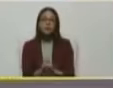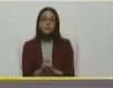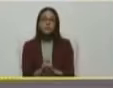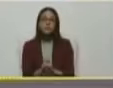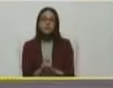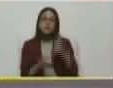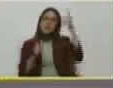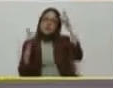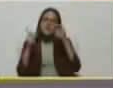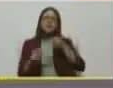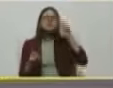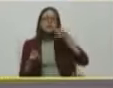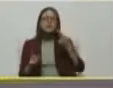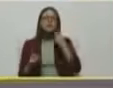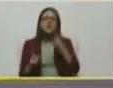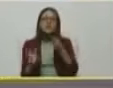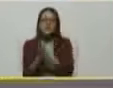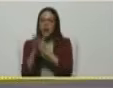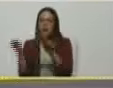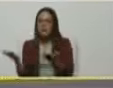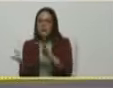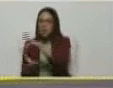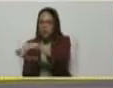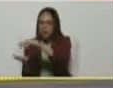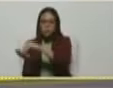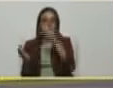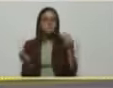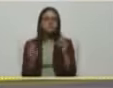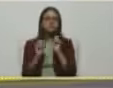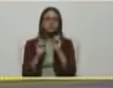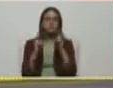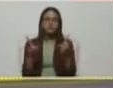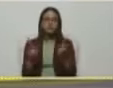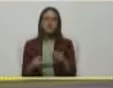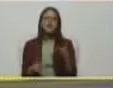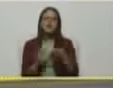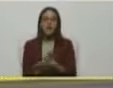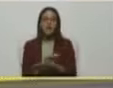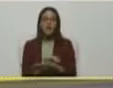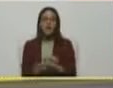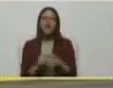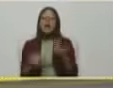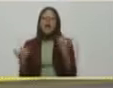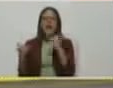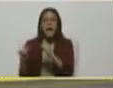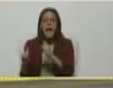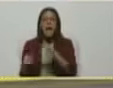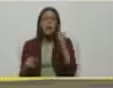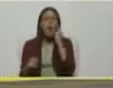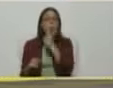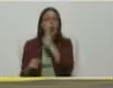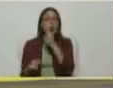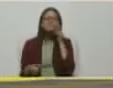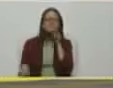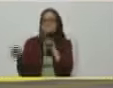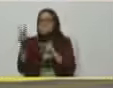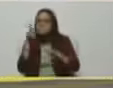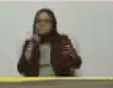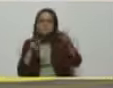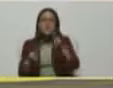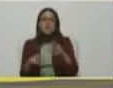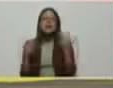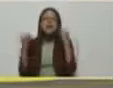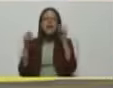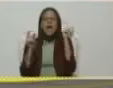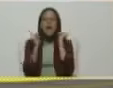Comandante Chávez siempre citaba la Biblia cuando decía: el que tenga ojos, que vea, y el que